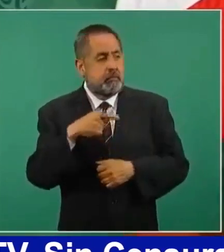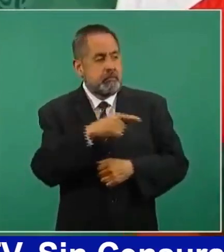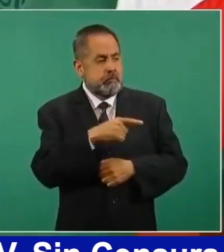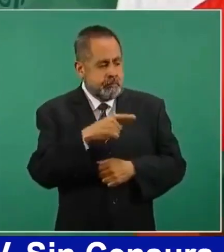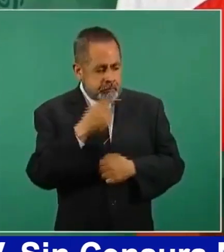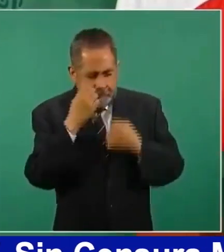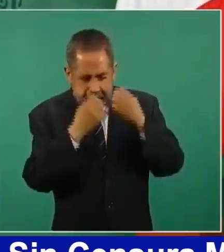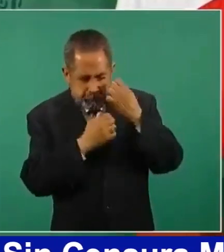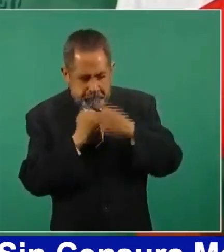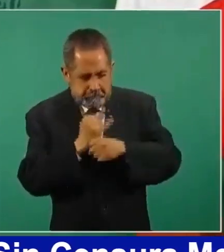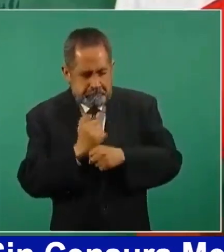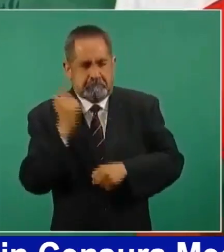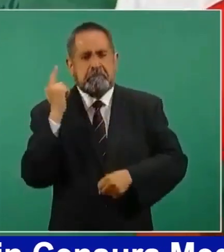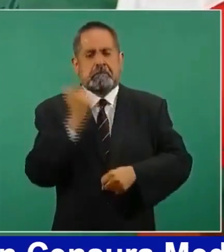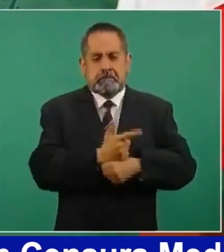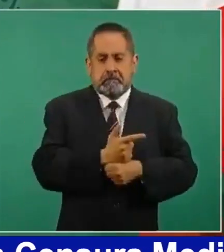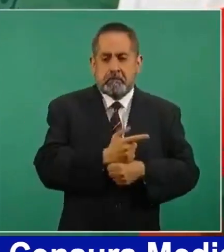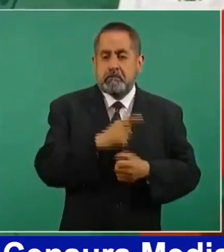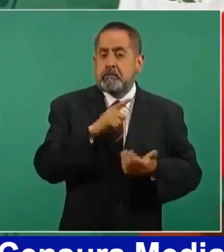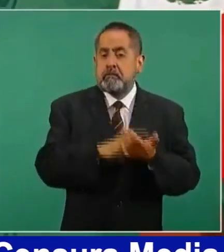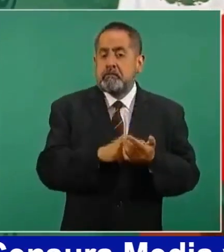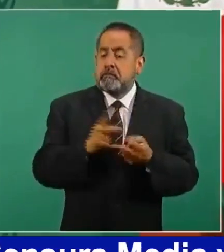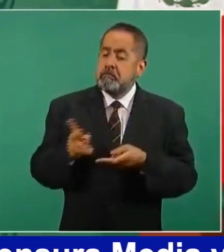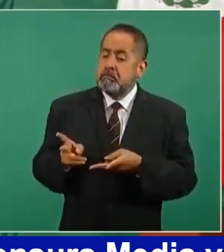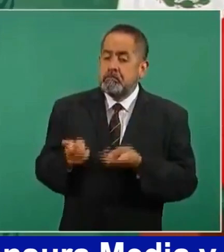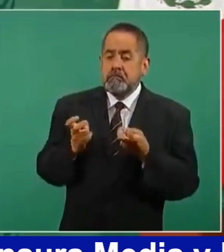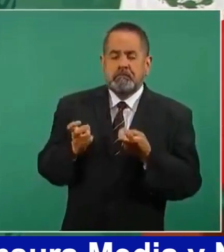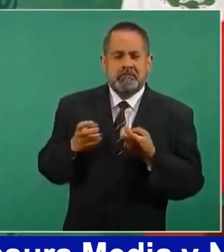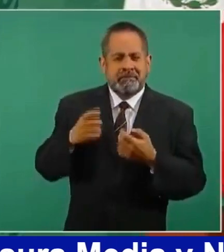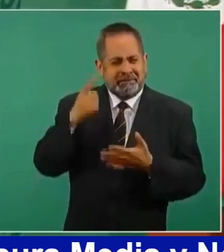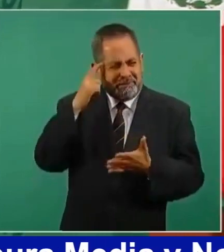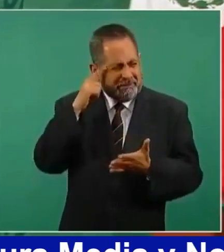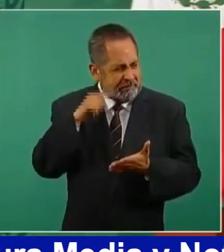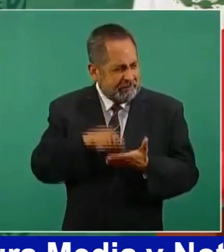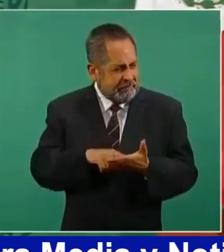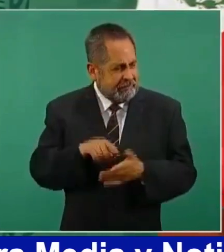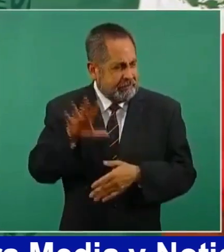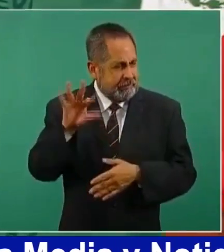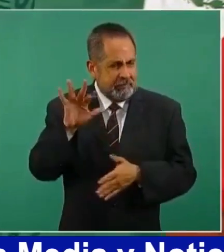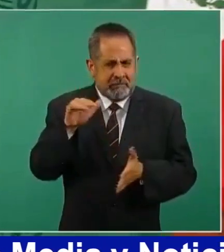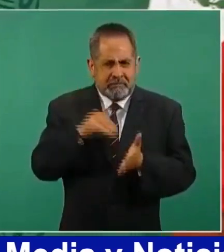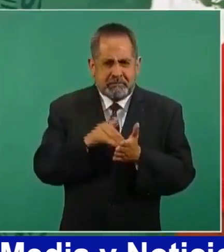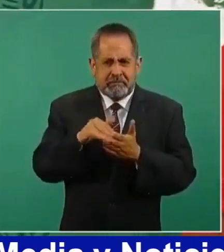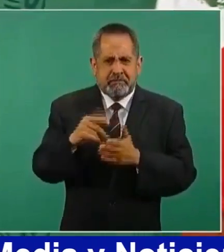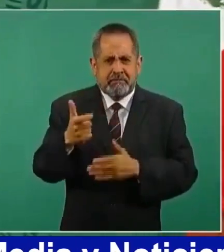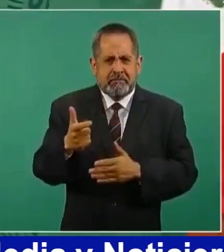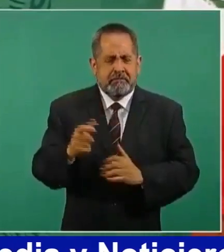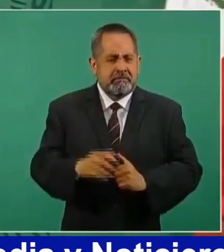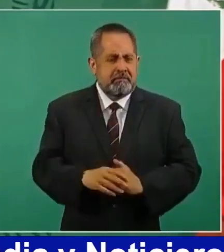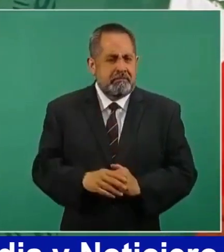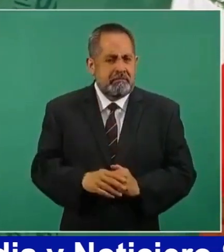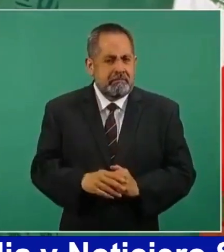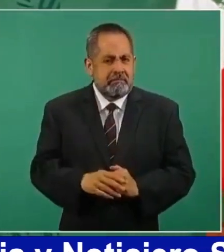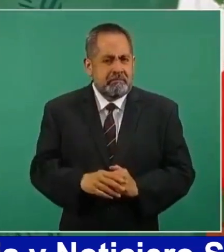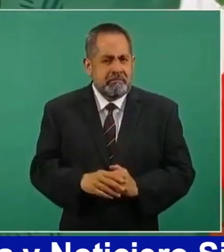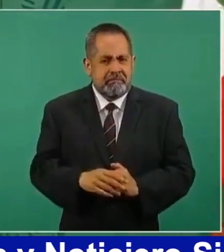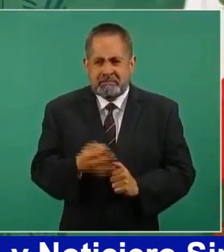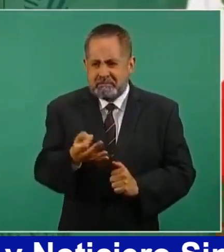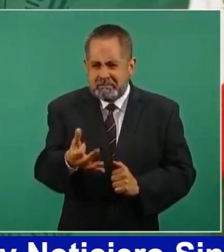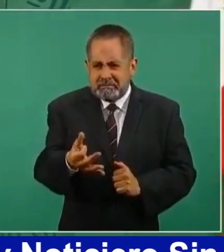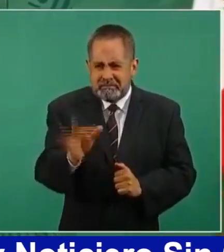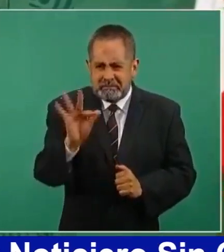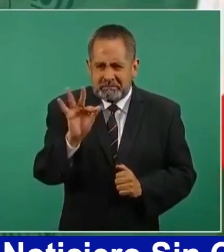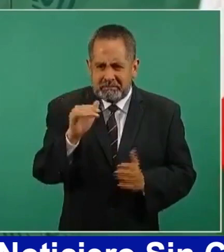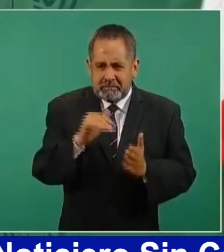comprobaron que se había robado, creo que 40 millones de pesos. Una